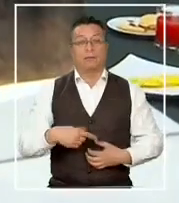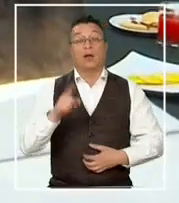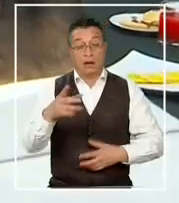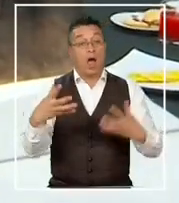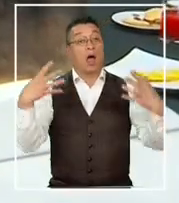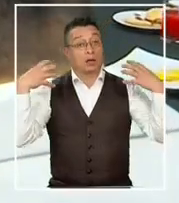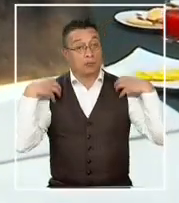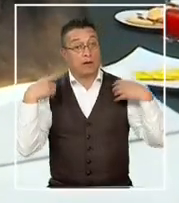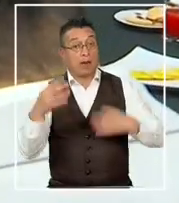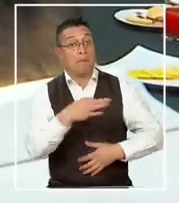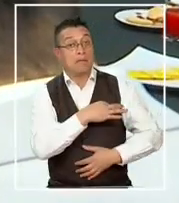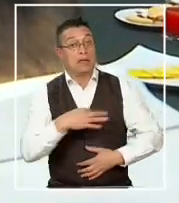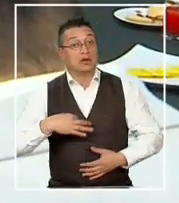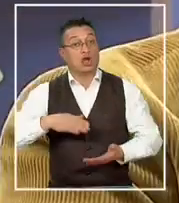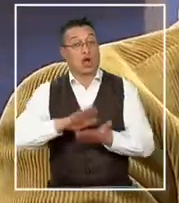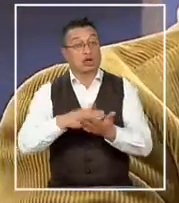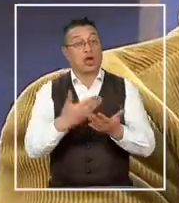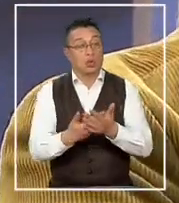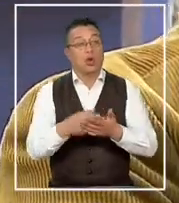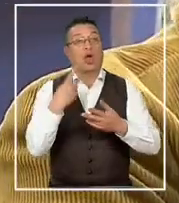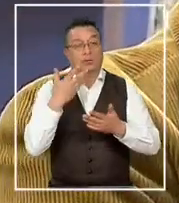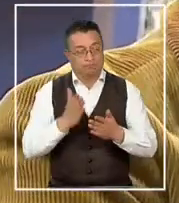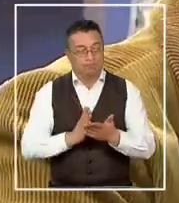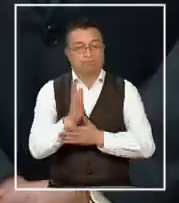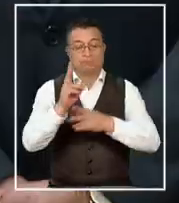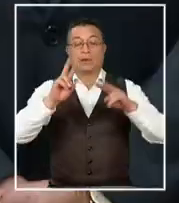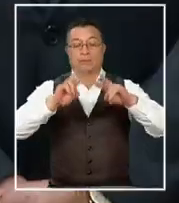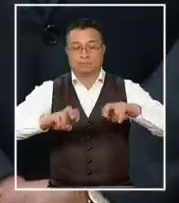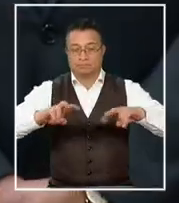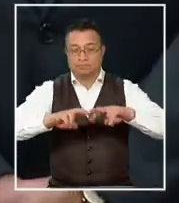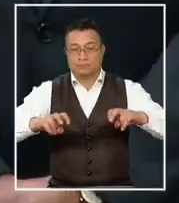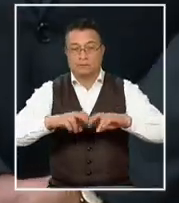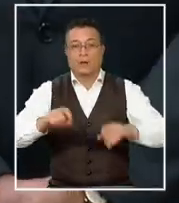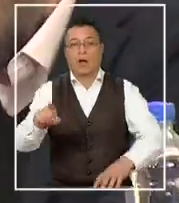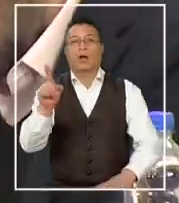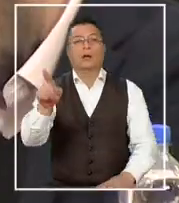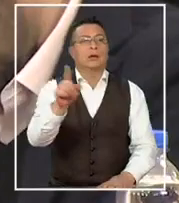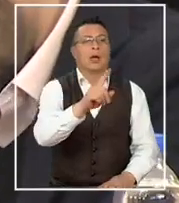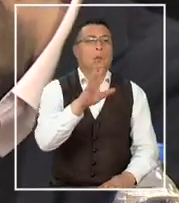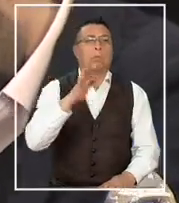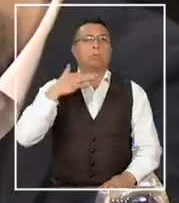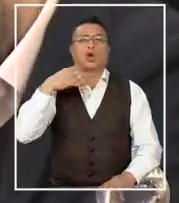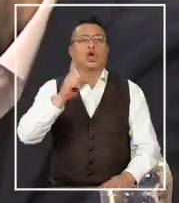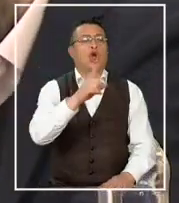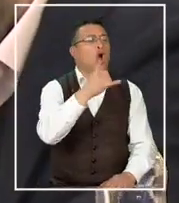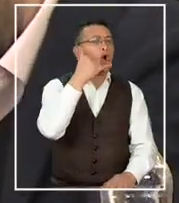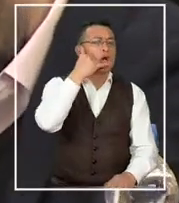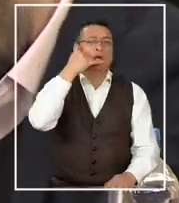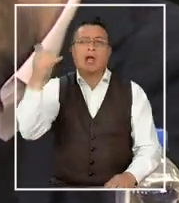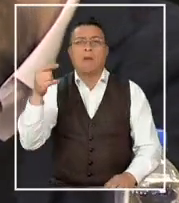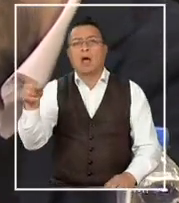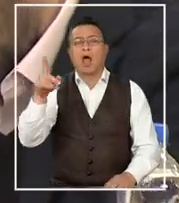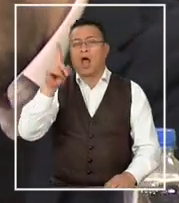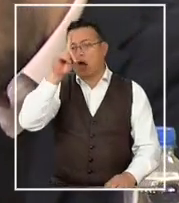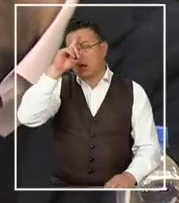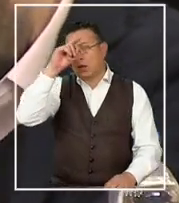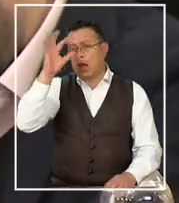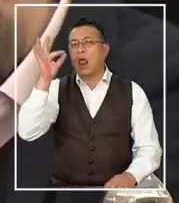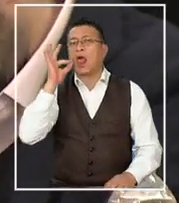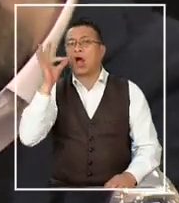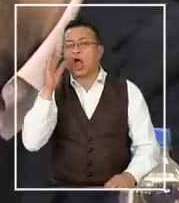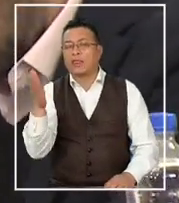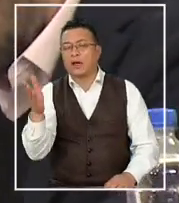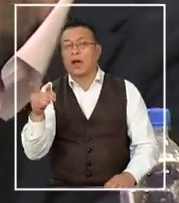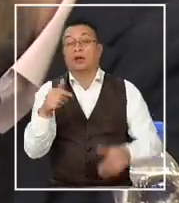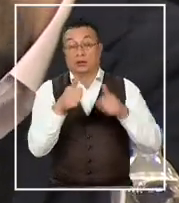las que desde el Ministerio de Salud iniciaron una investigación interna para dilucidar el por qué no se realizó el llamado. Escenario que para el